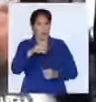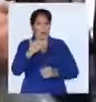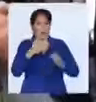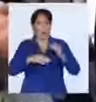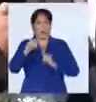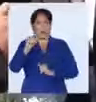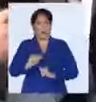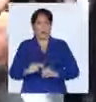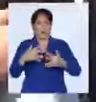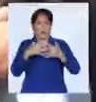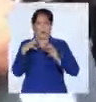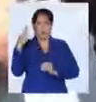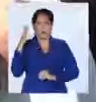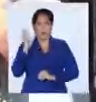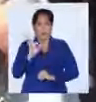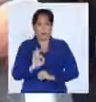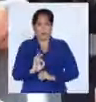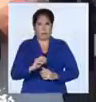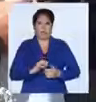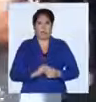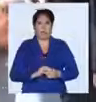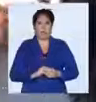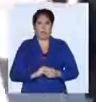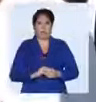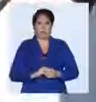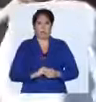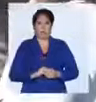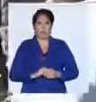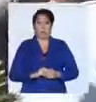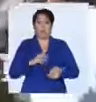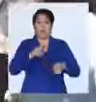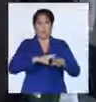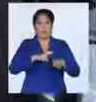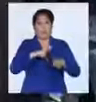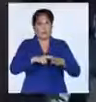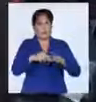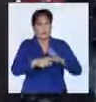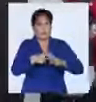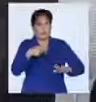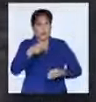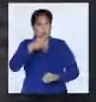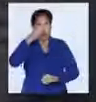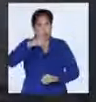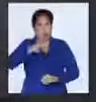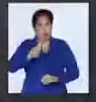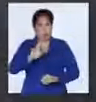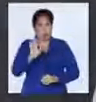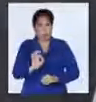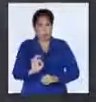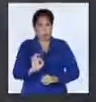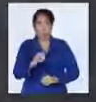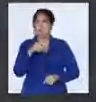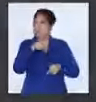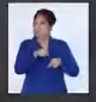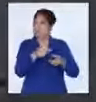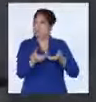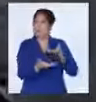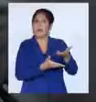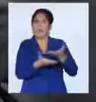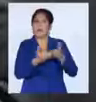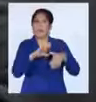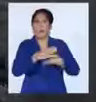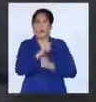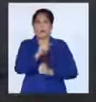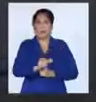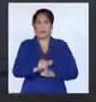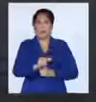primero de Relaciones Exteriores, Gerardo Peñalver Portal, representante permanente de Cuba en la ONU, y la encargada de negocios de la embajada cubana